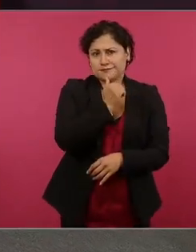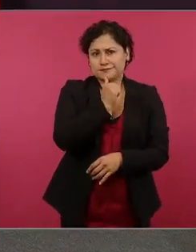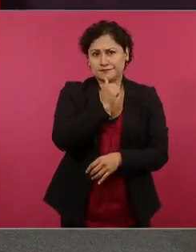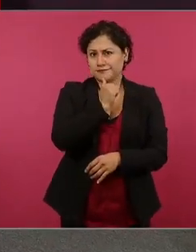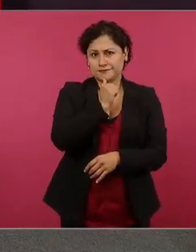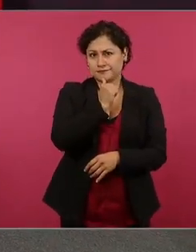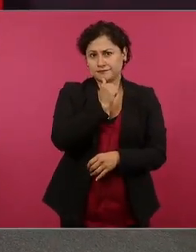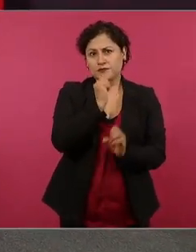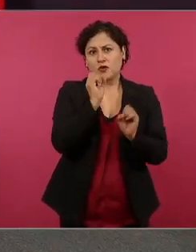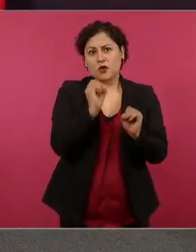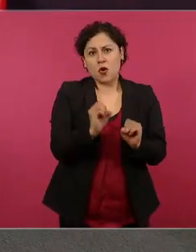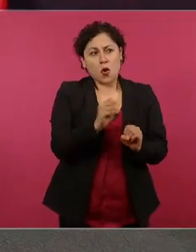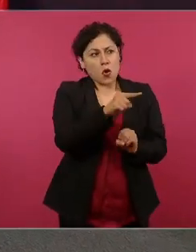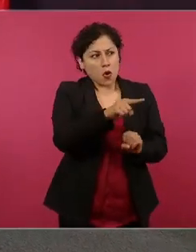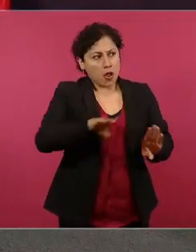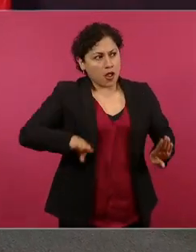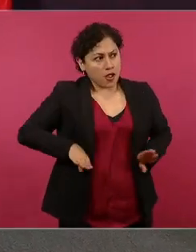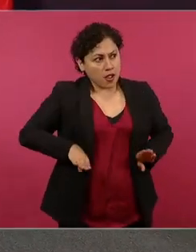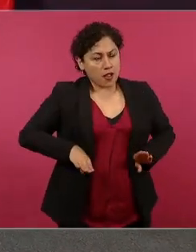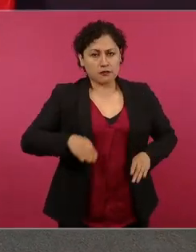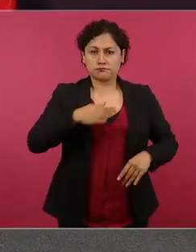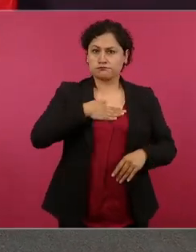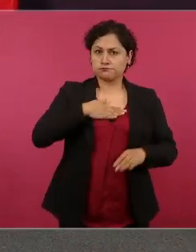ni actuar de la misma manera.